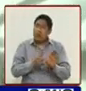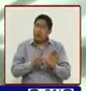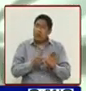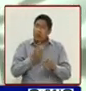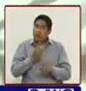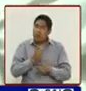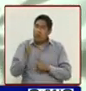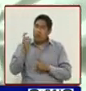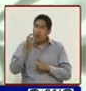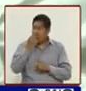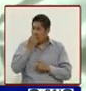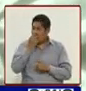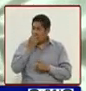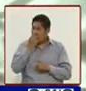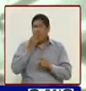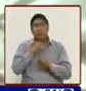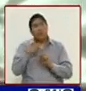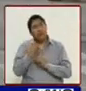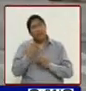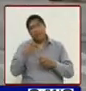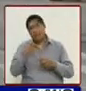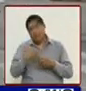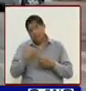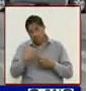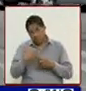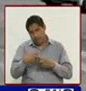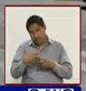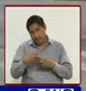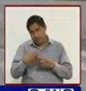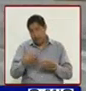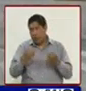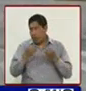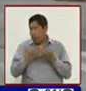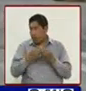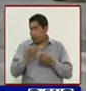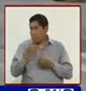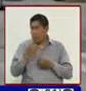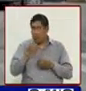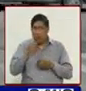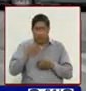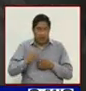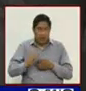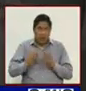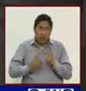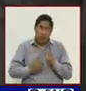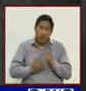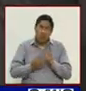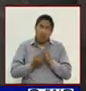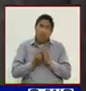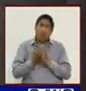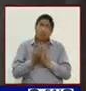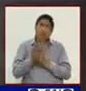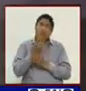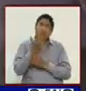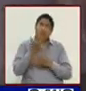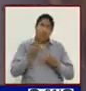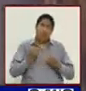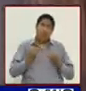está afectada? Es una situación muy difícil para cualquier persona, más para una persona en desarrollo como un